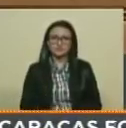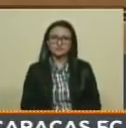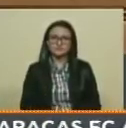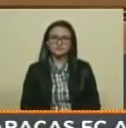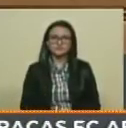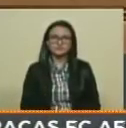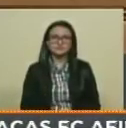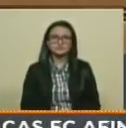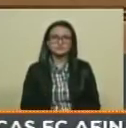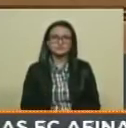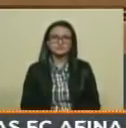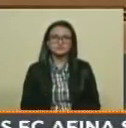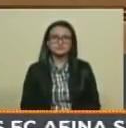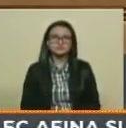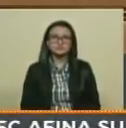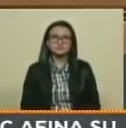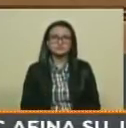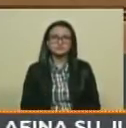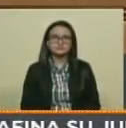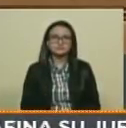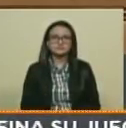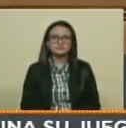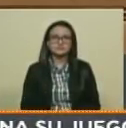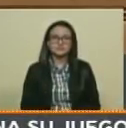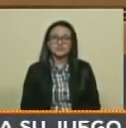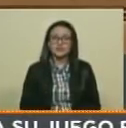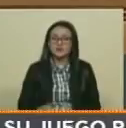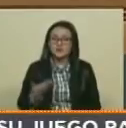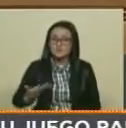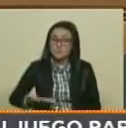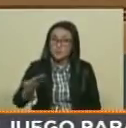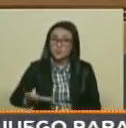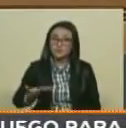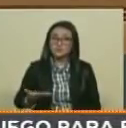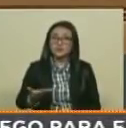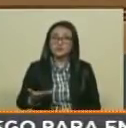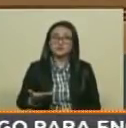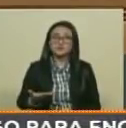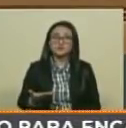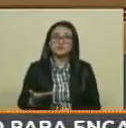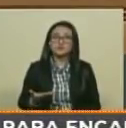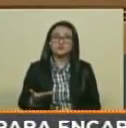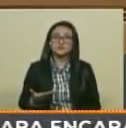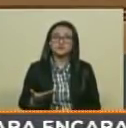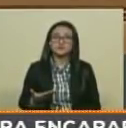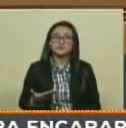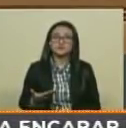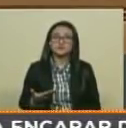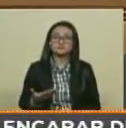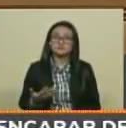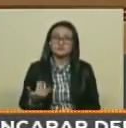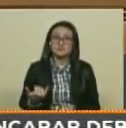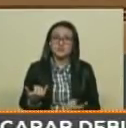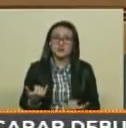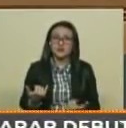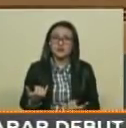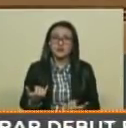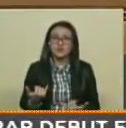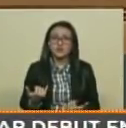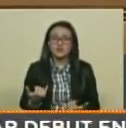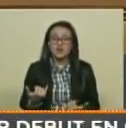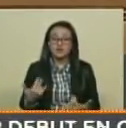no solamente era histórica, no solamente era trascendental, sino que logró cortar un